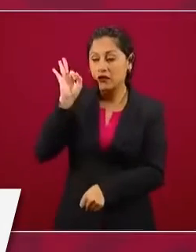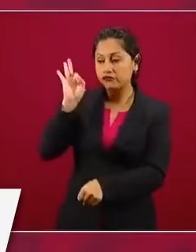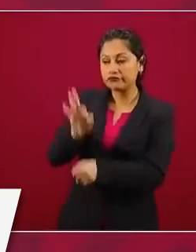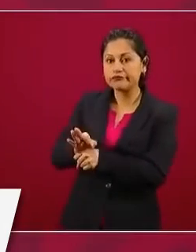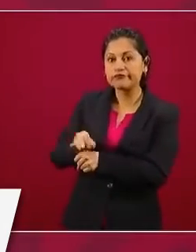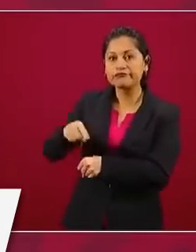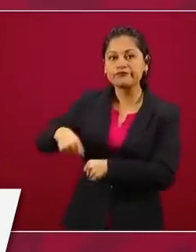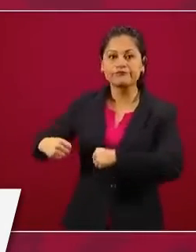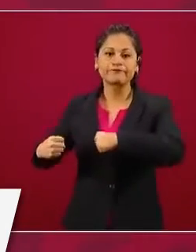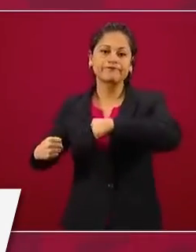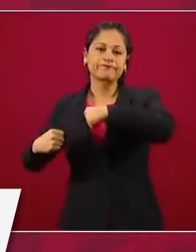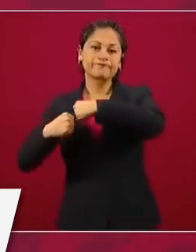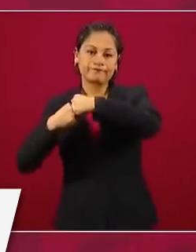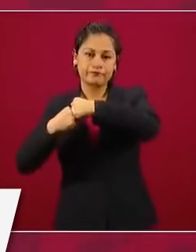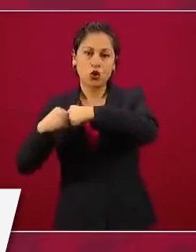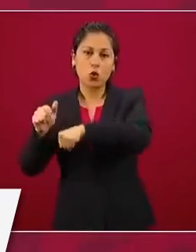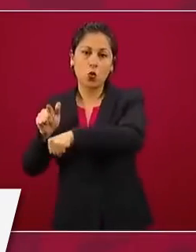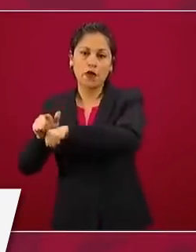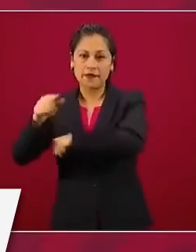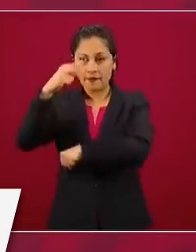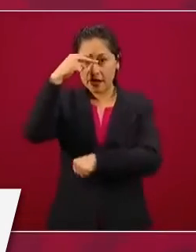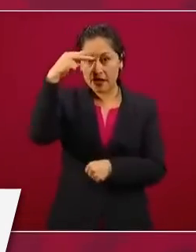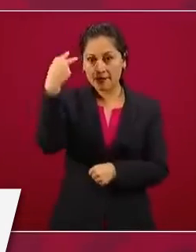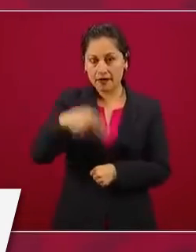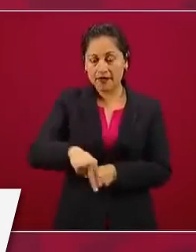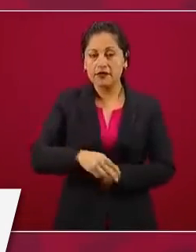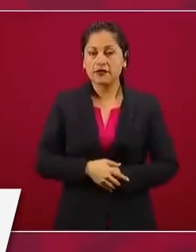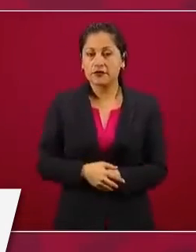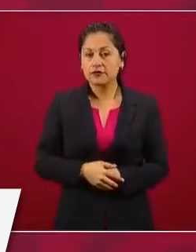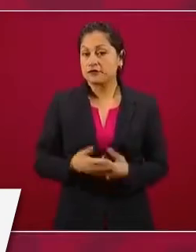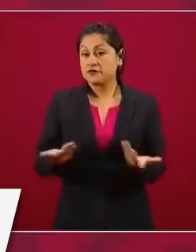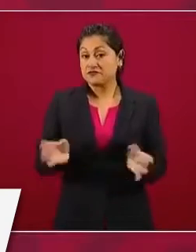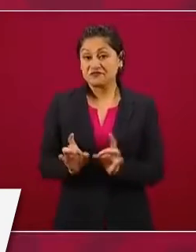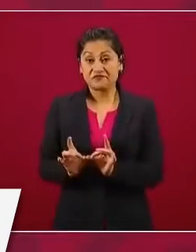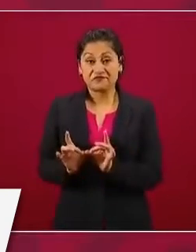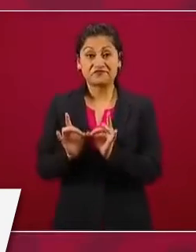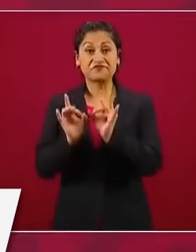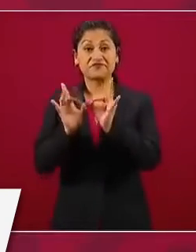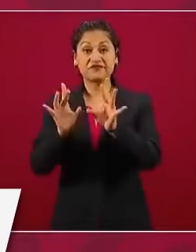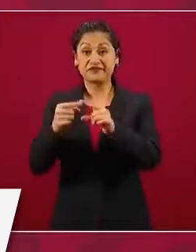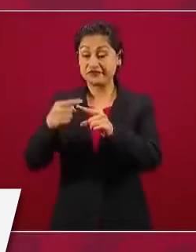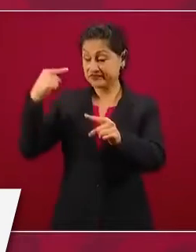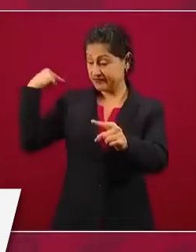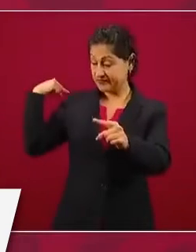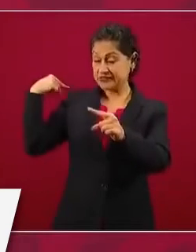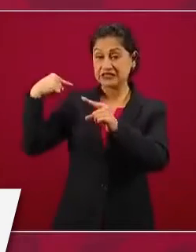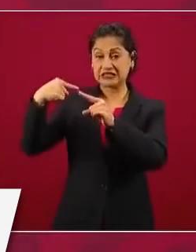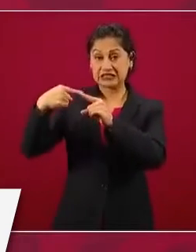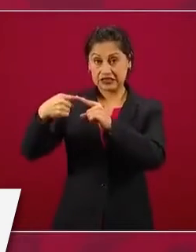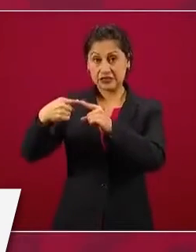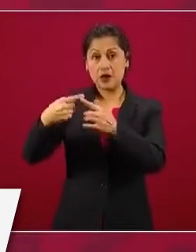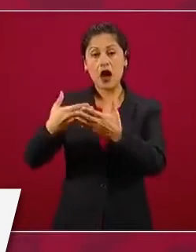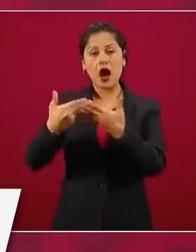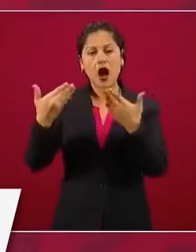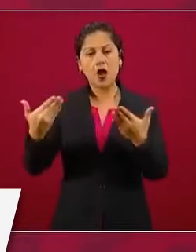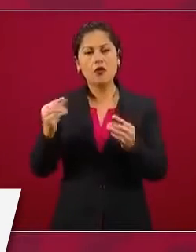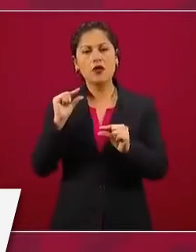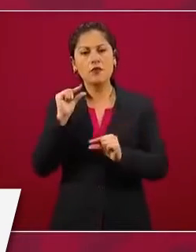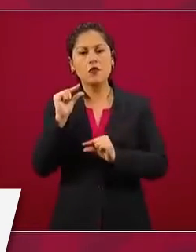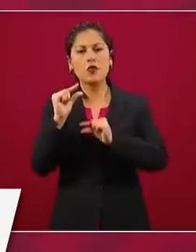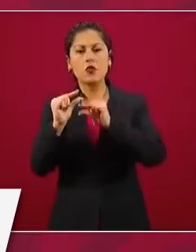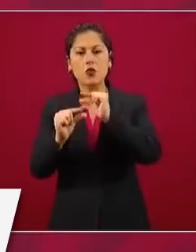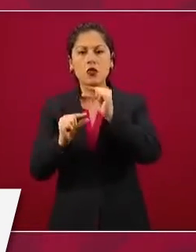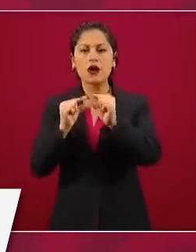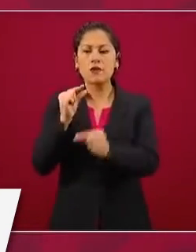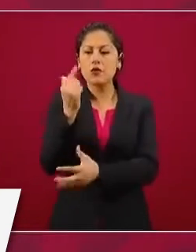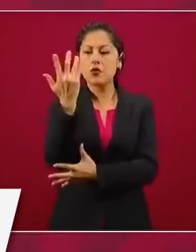Bueno, pasa todo ese tiempo, se va recuperando